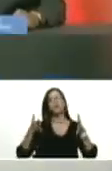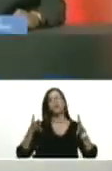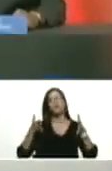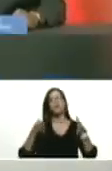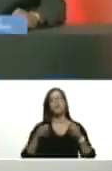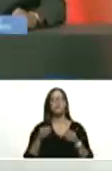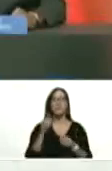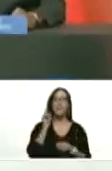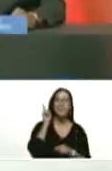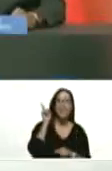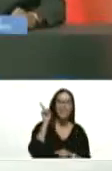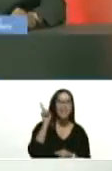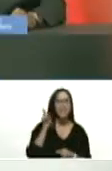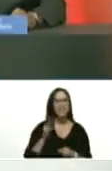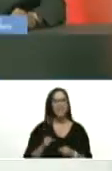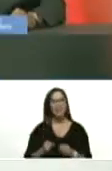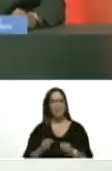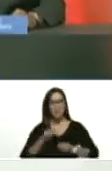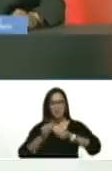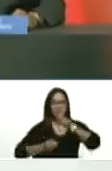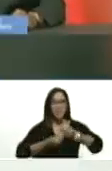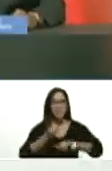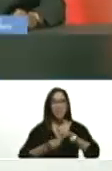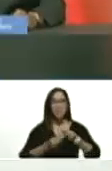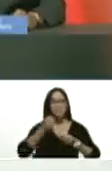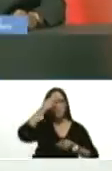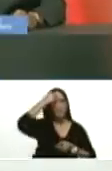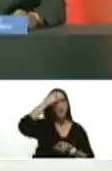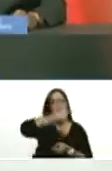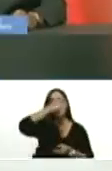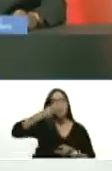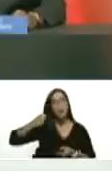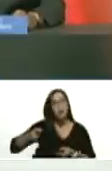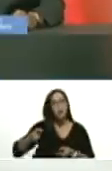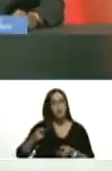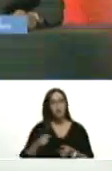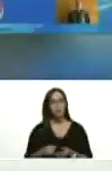él generó en el pueblo.